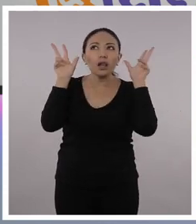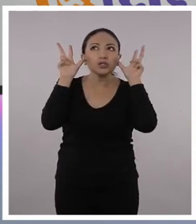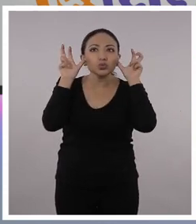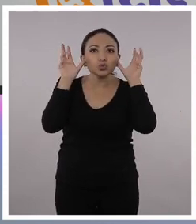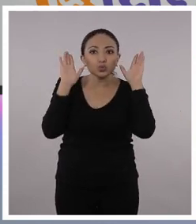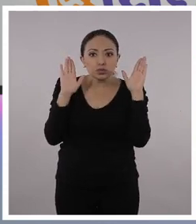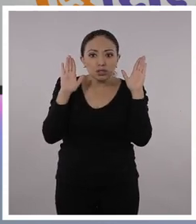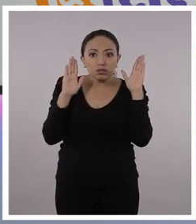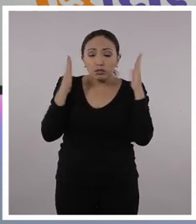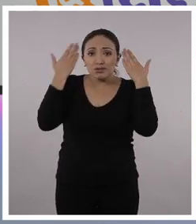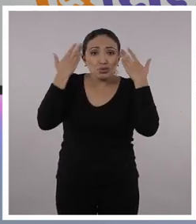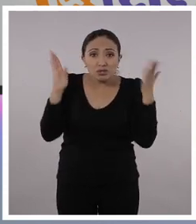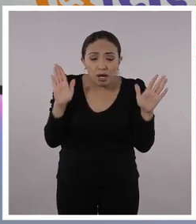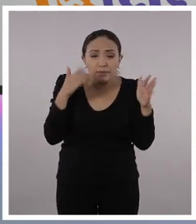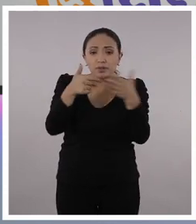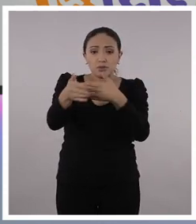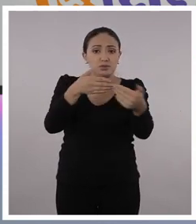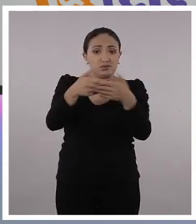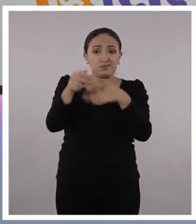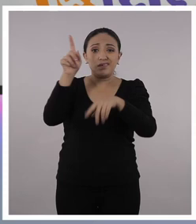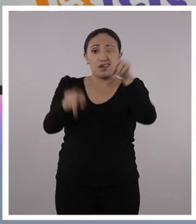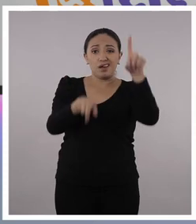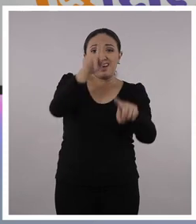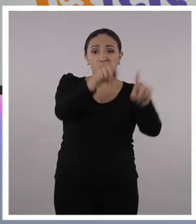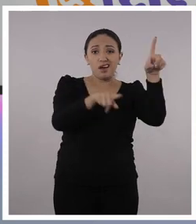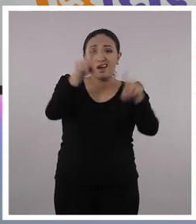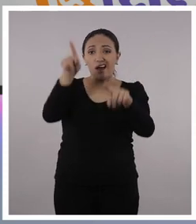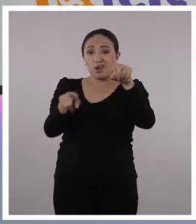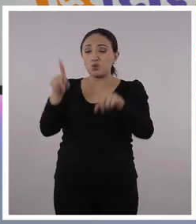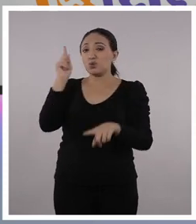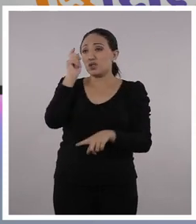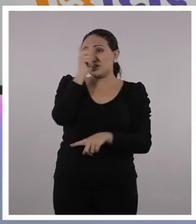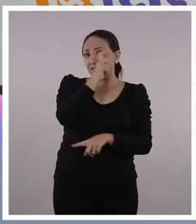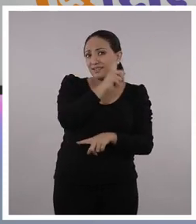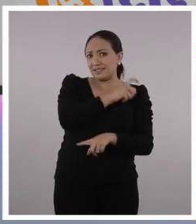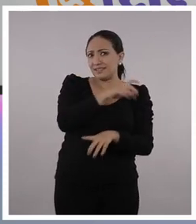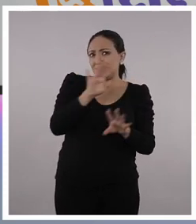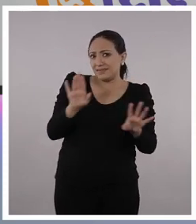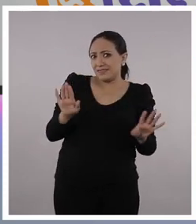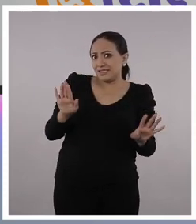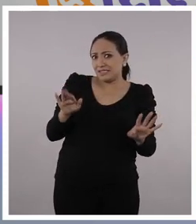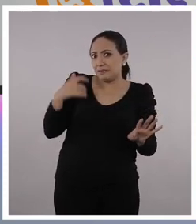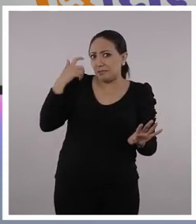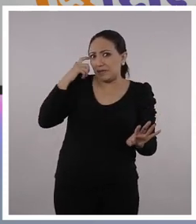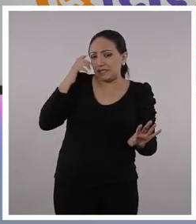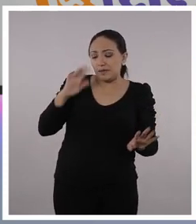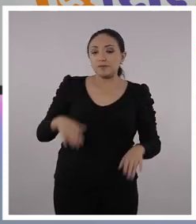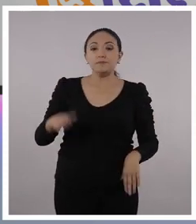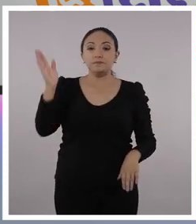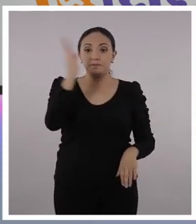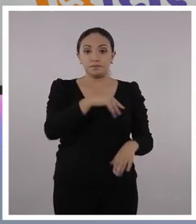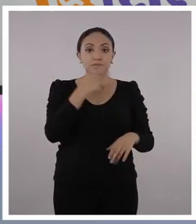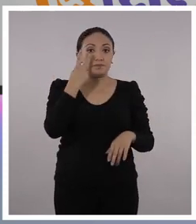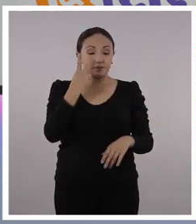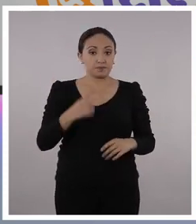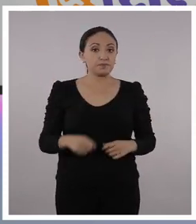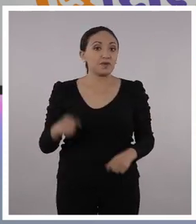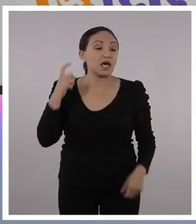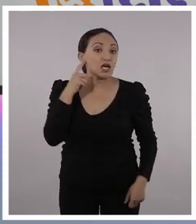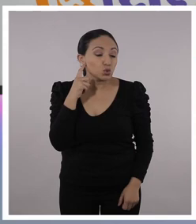sonido. Pero si no saben, no se preocupen, porque hay algunos sonidos que son un poco diferentes a lo que nos imaginaríamos. Vamos a